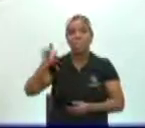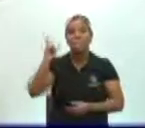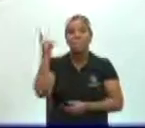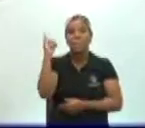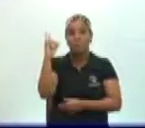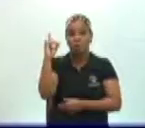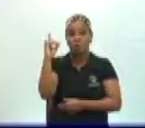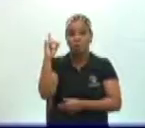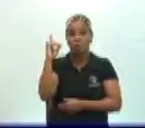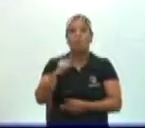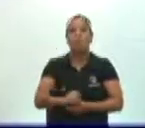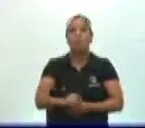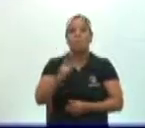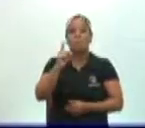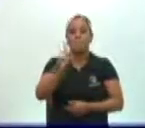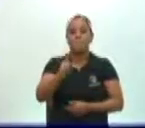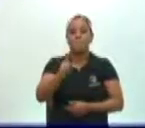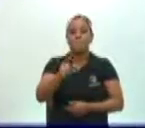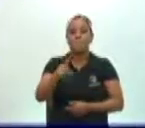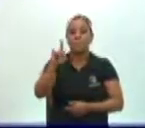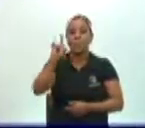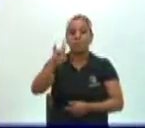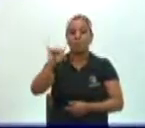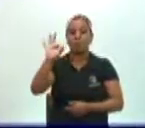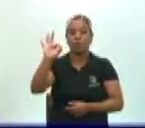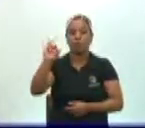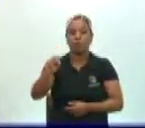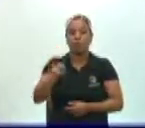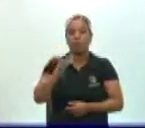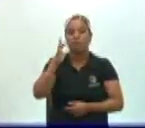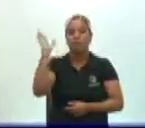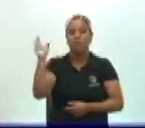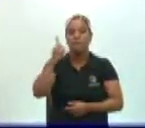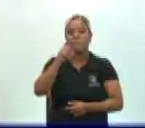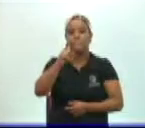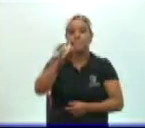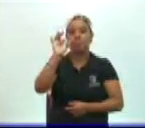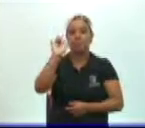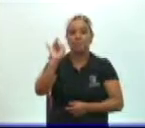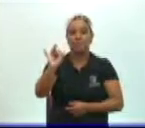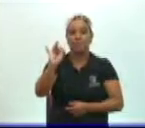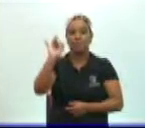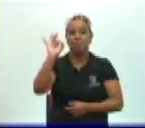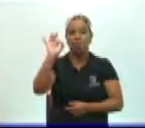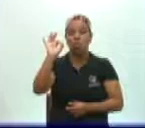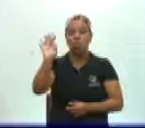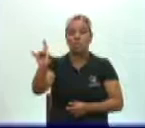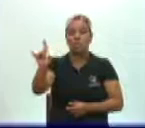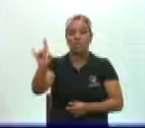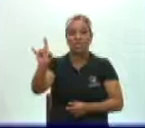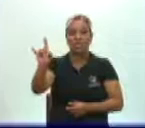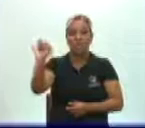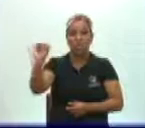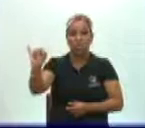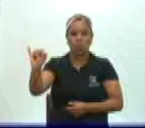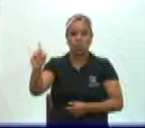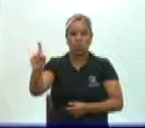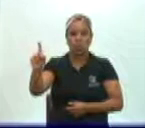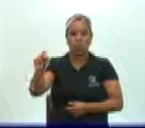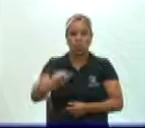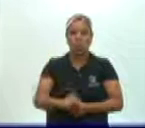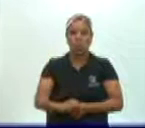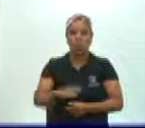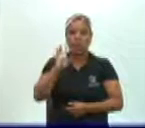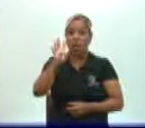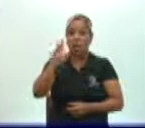entre 1780 y 1781, por su alcance y ejemplo en los procesos posteriores. El 4 de